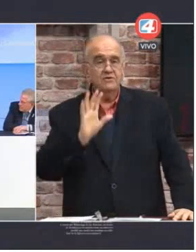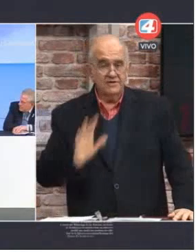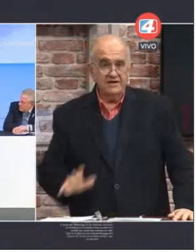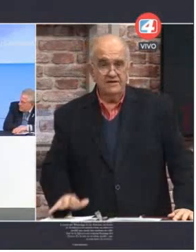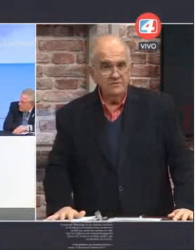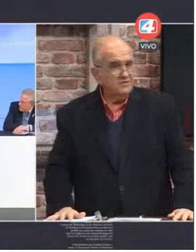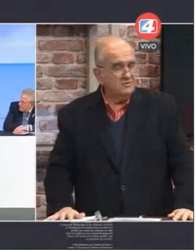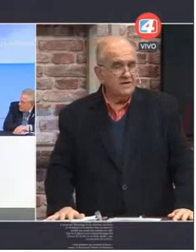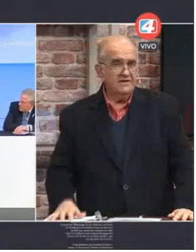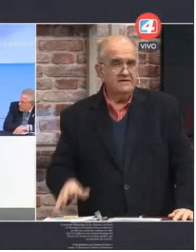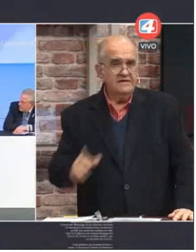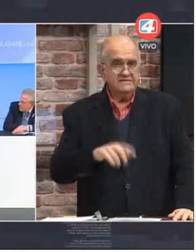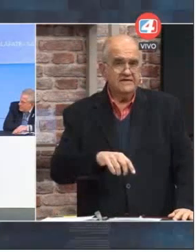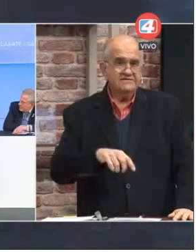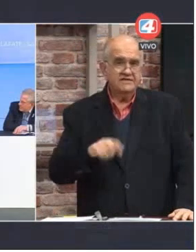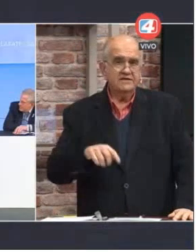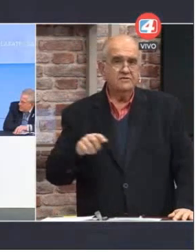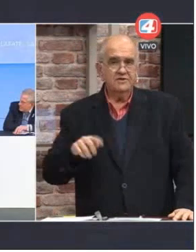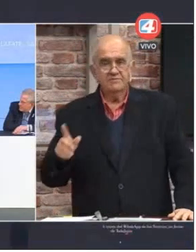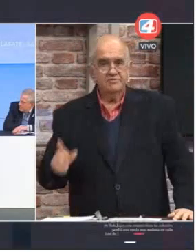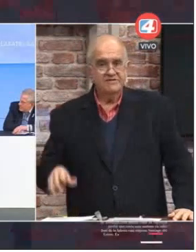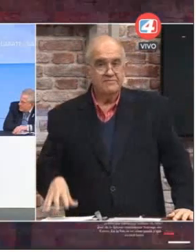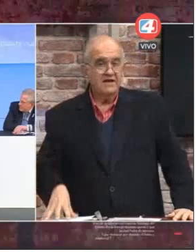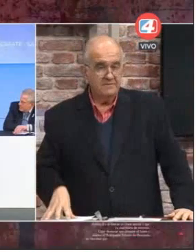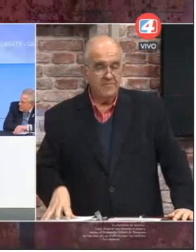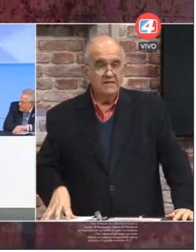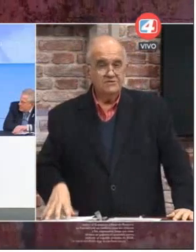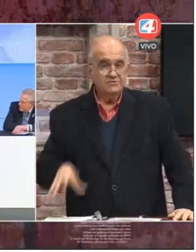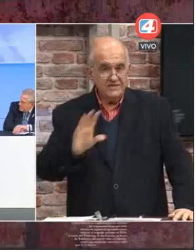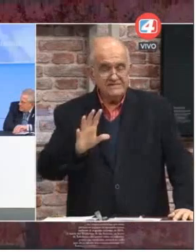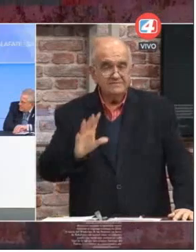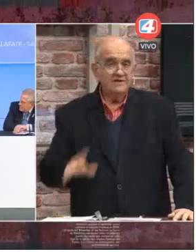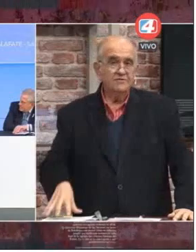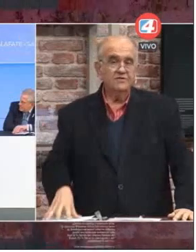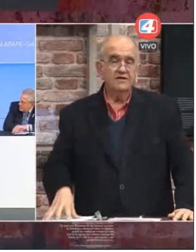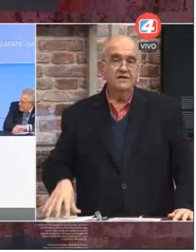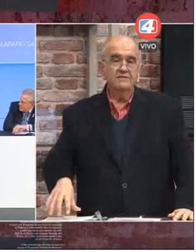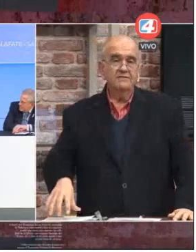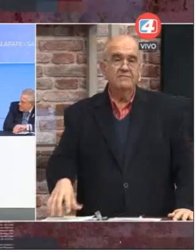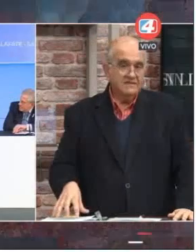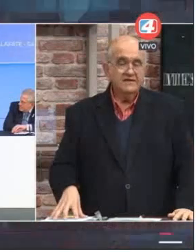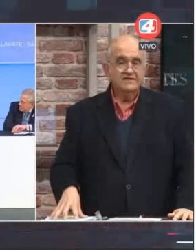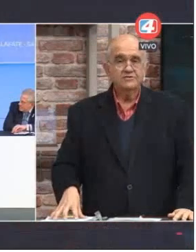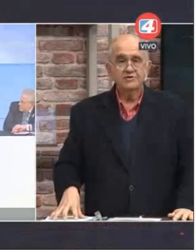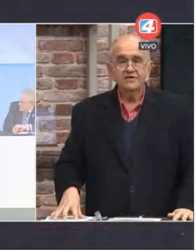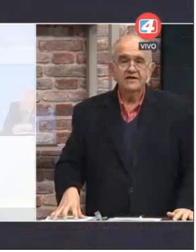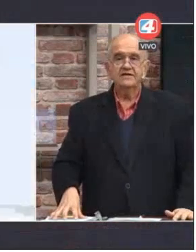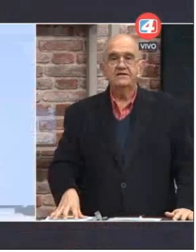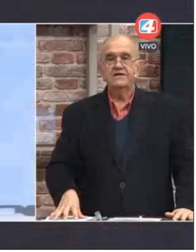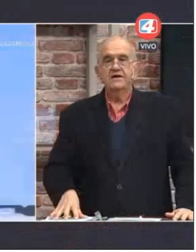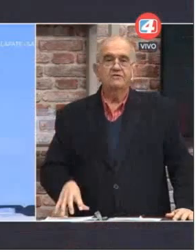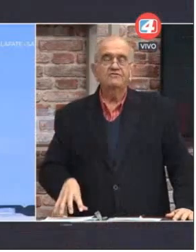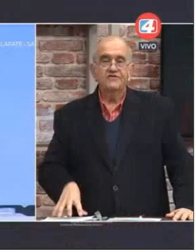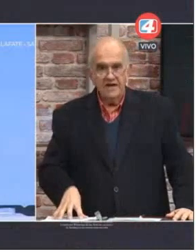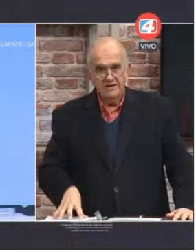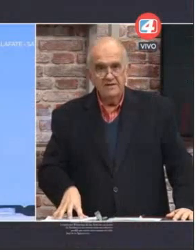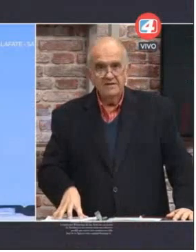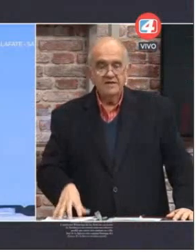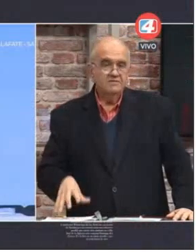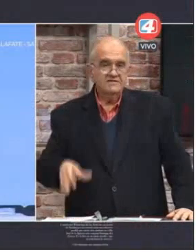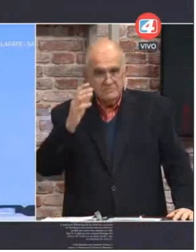nueve jornadas nueve jornadas se hacen tres jornadas por semana son tres semanas donde va a tener que soportar christina a un